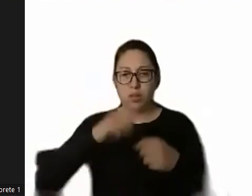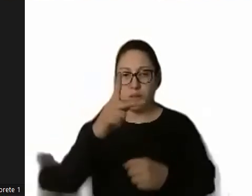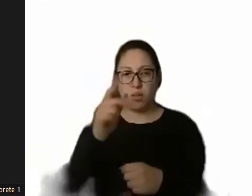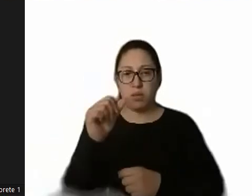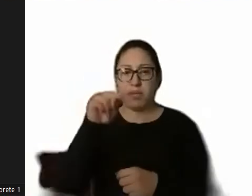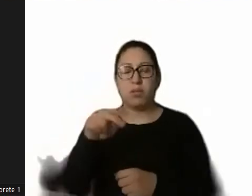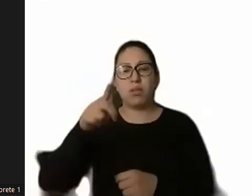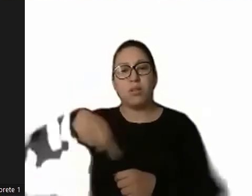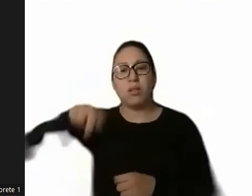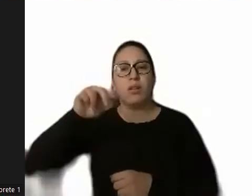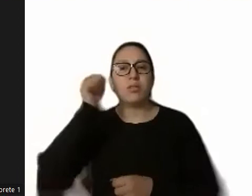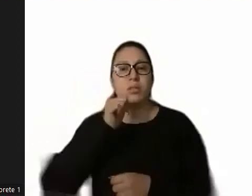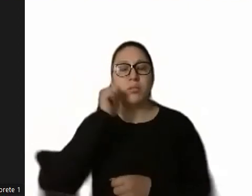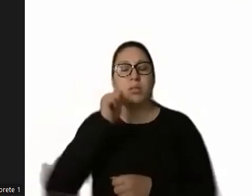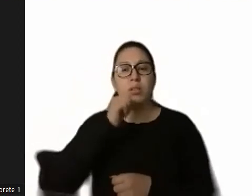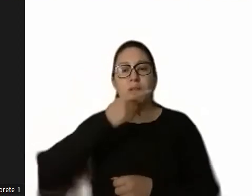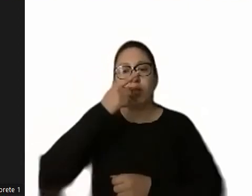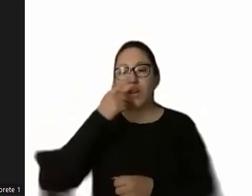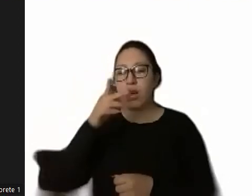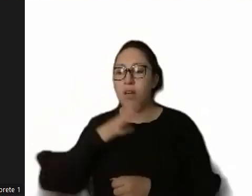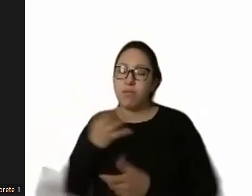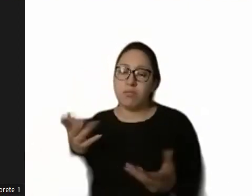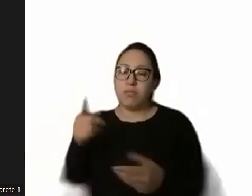que tienen a sus asesores, pero prácticamente pues,